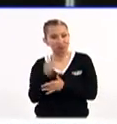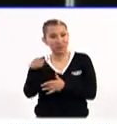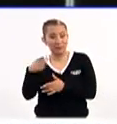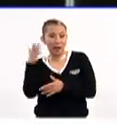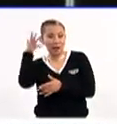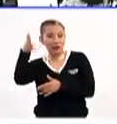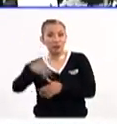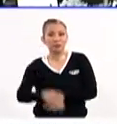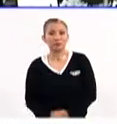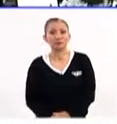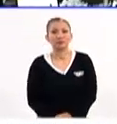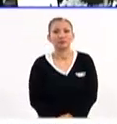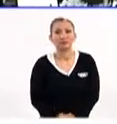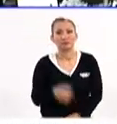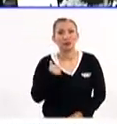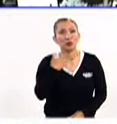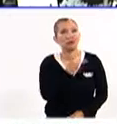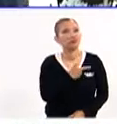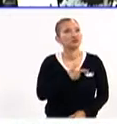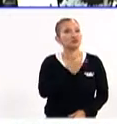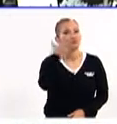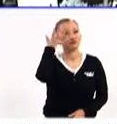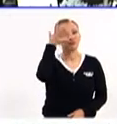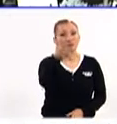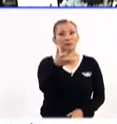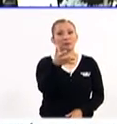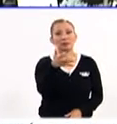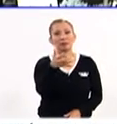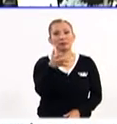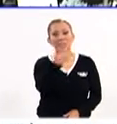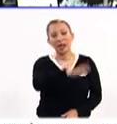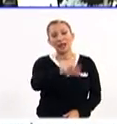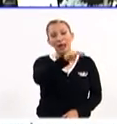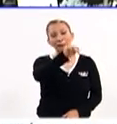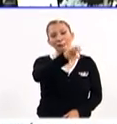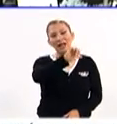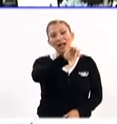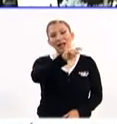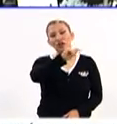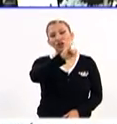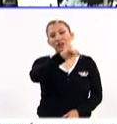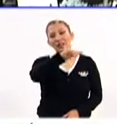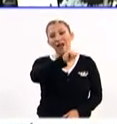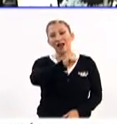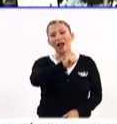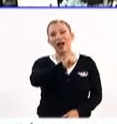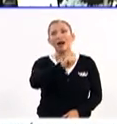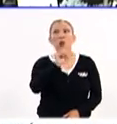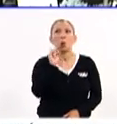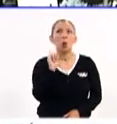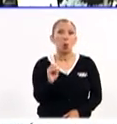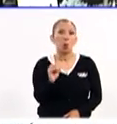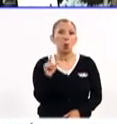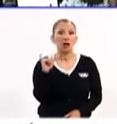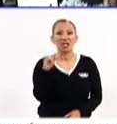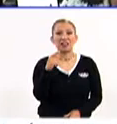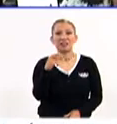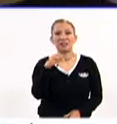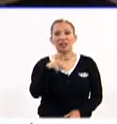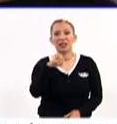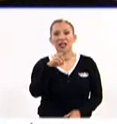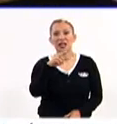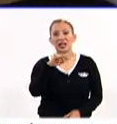esto para mi futuro. Me gustaría en el área de mecatrónica o